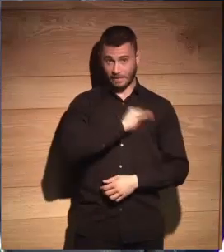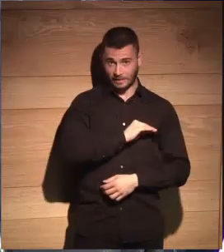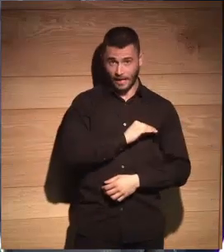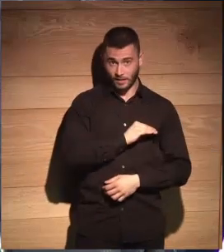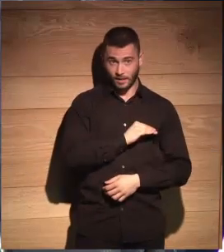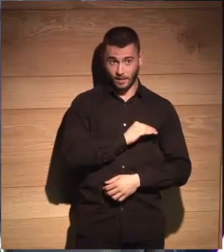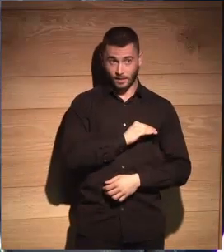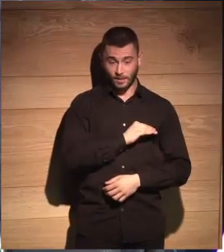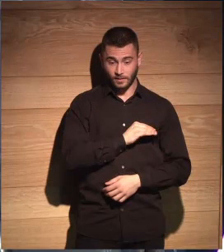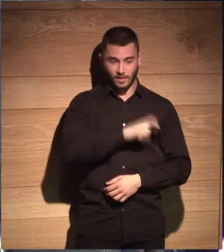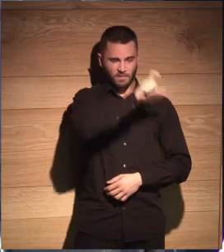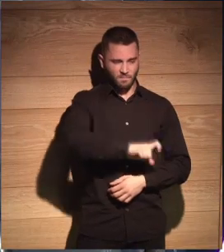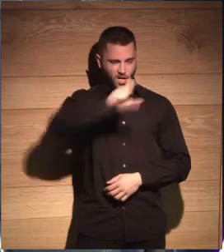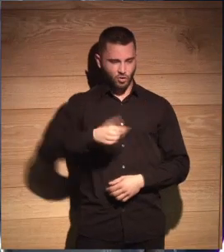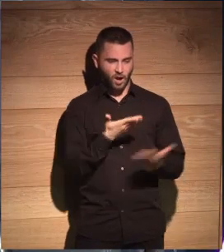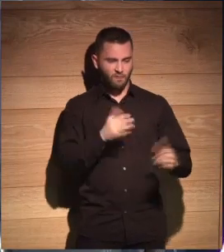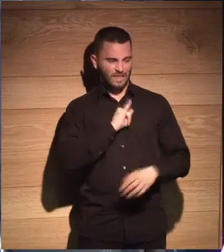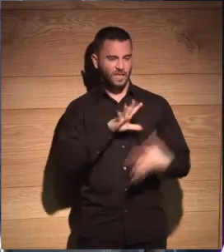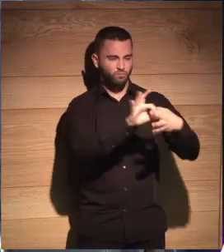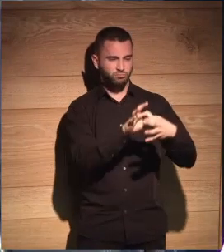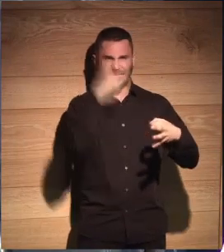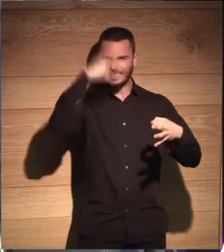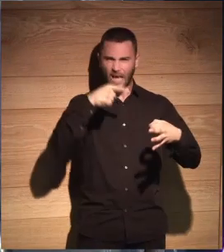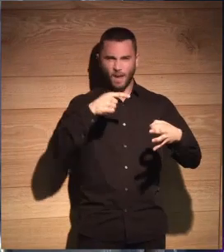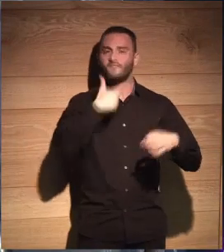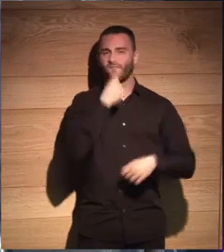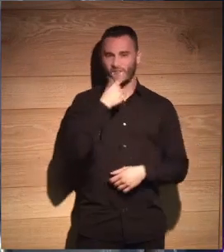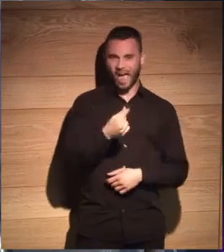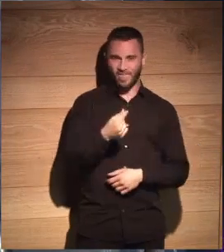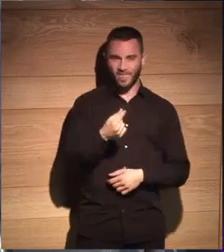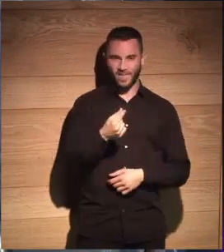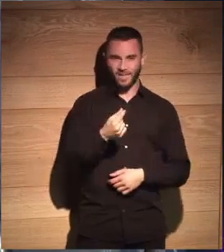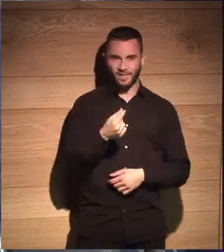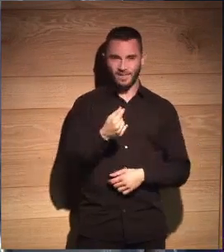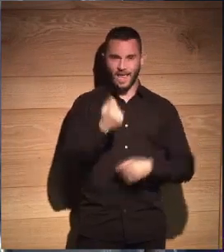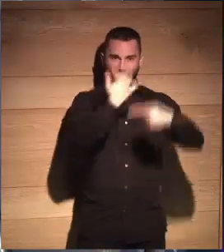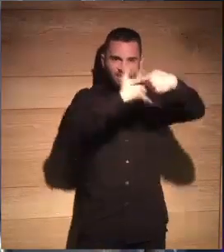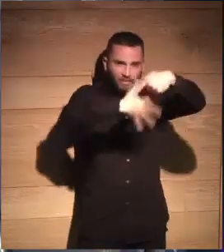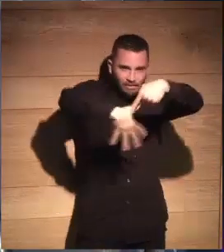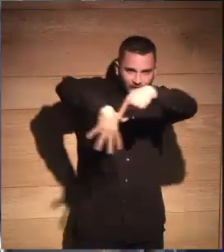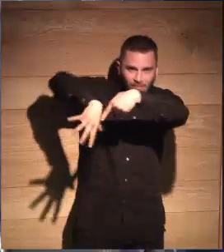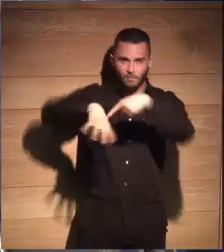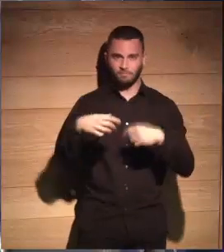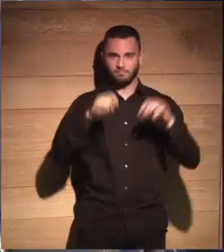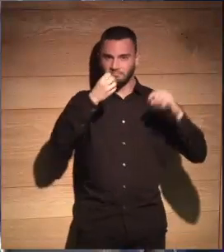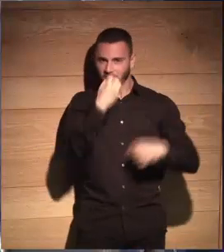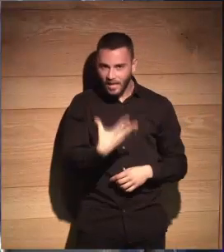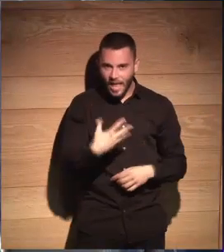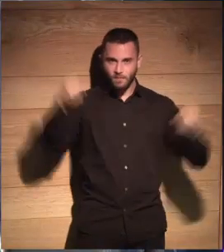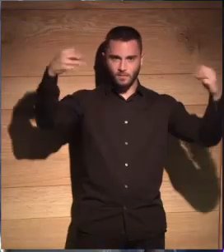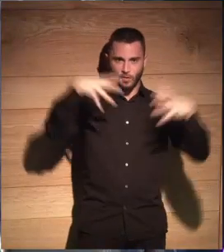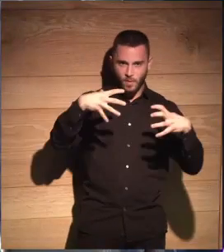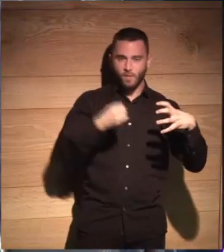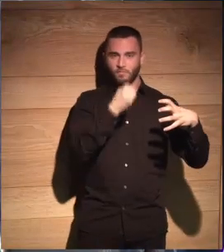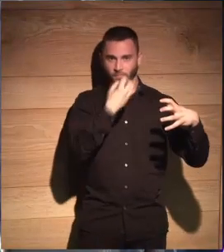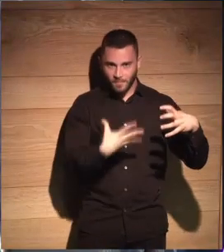anatómicamente son muy reconocibles los personajes, las telas caen como tienen que caer, la iluminación es importante, el